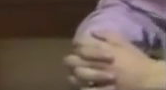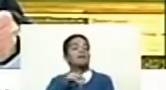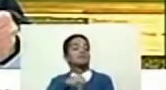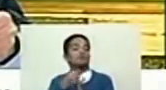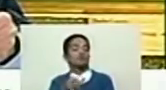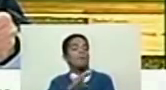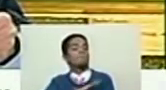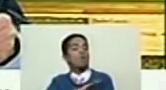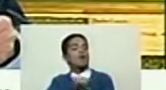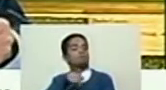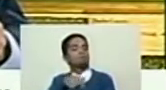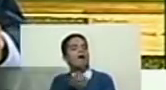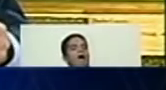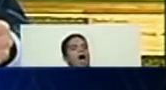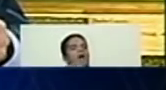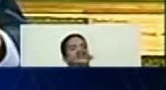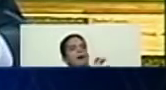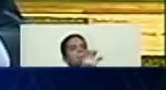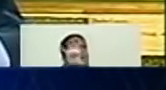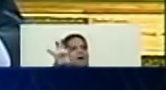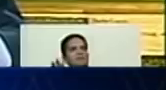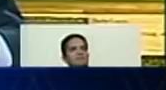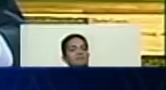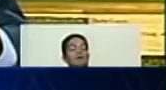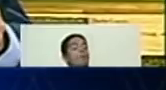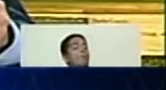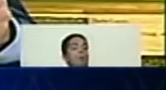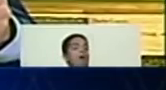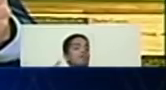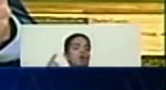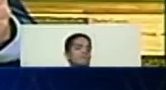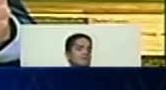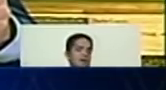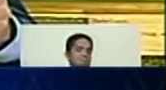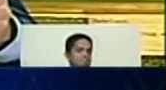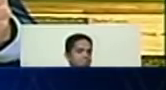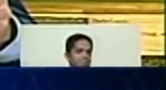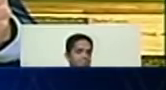jurisdicción interna de los estados ni obligará a los miembros a hacerlo.